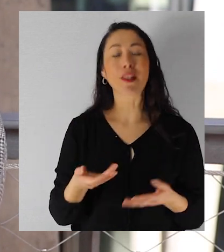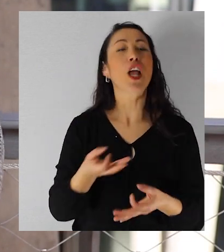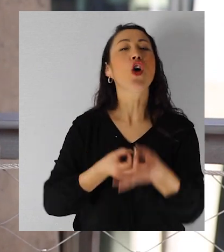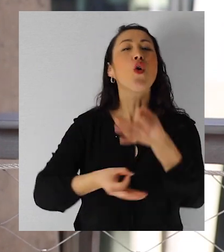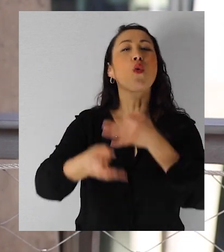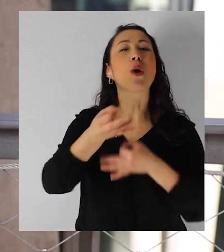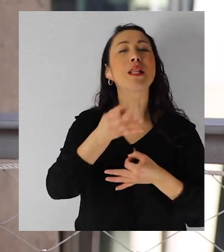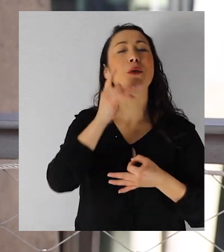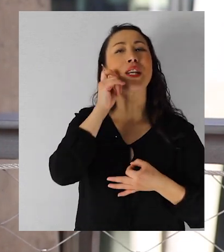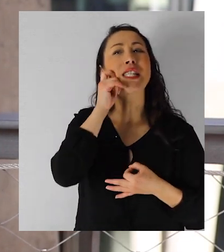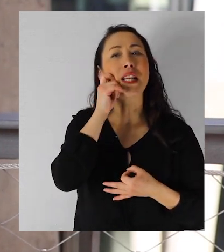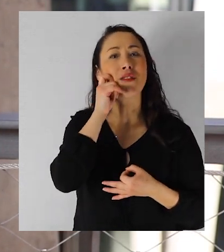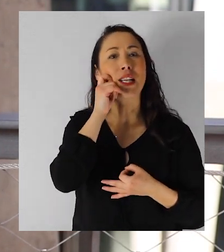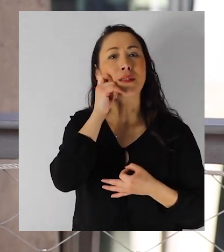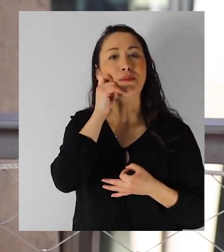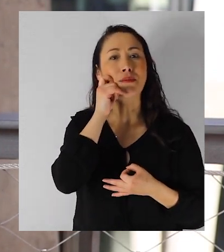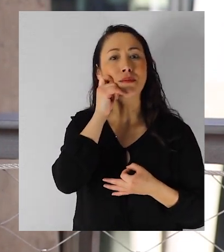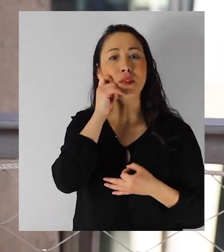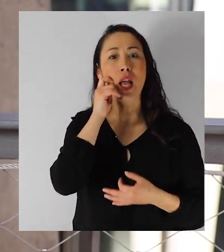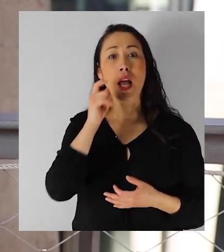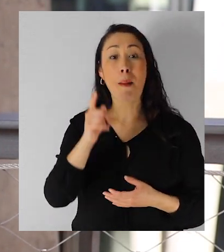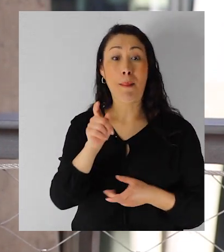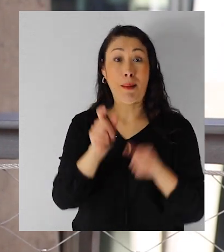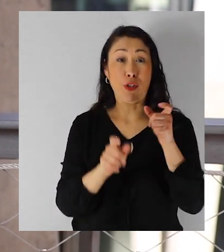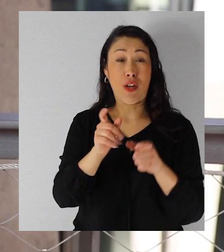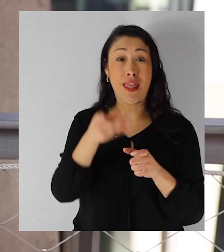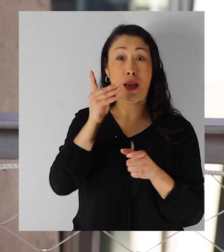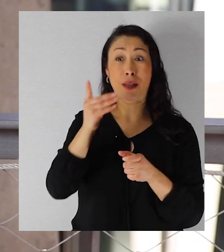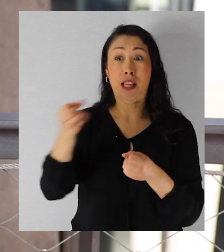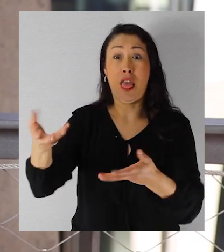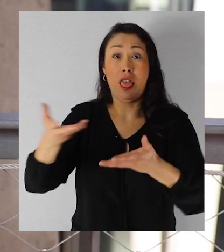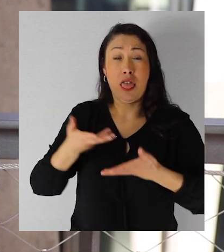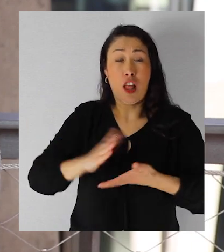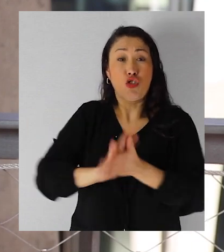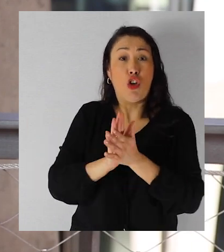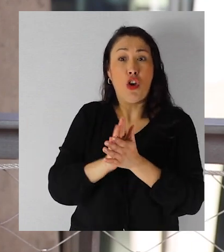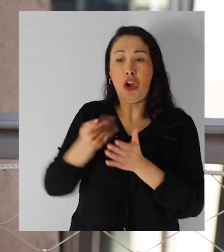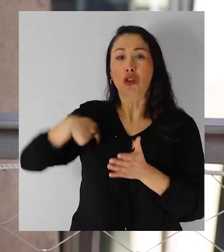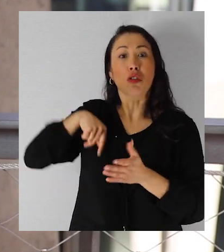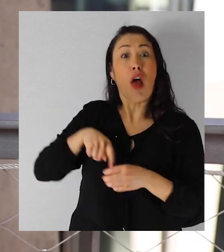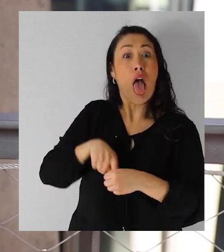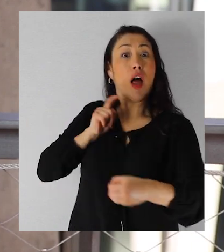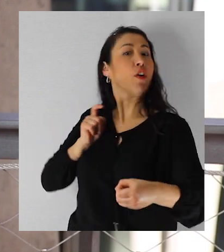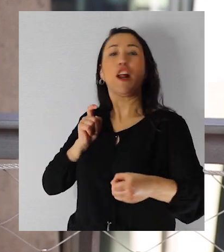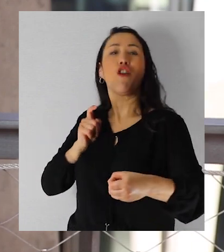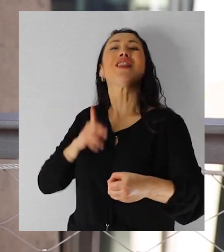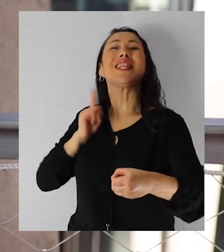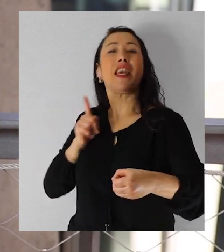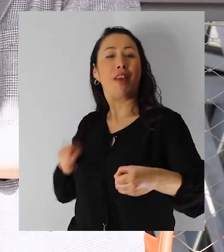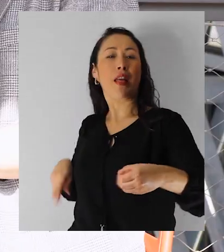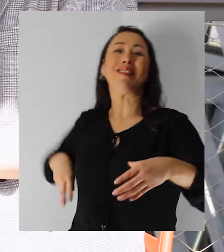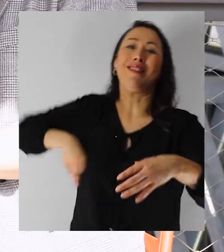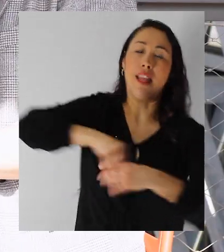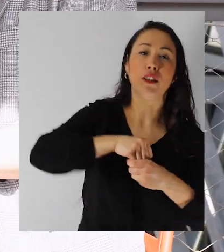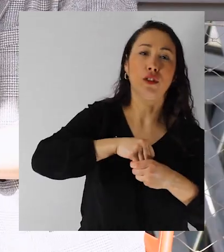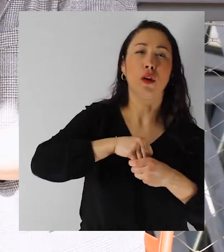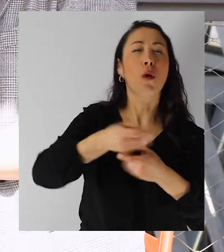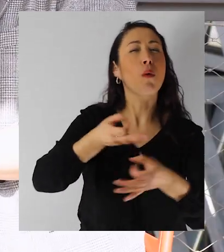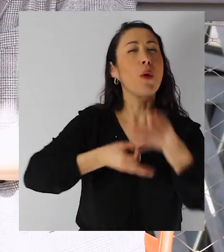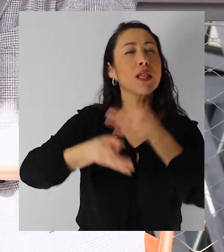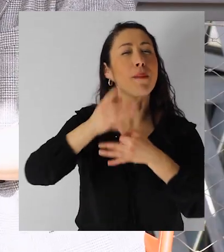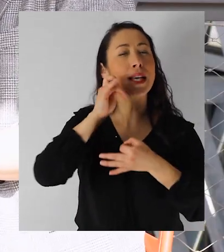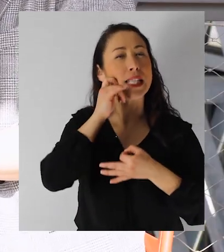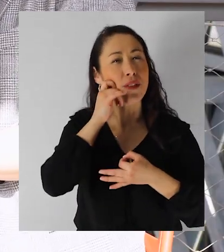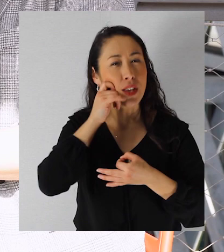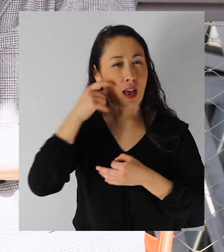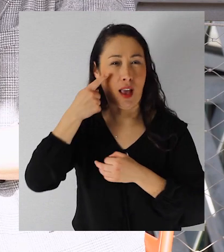Cuéntame eso de nada para nosotros, sin nosotros, como parte de la estrategia de inclusión en el Día de los Patrimonios. Ese